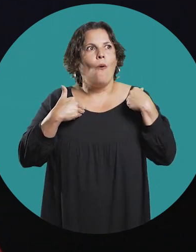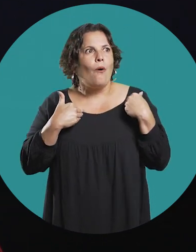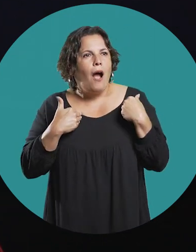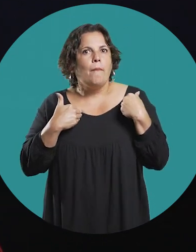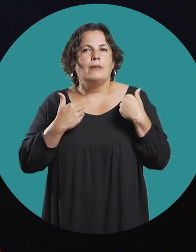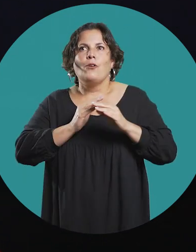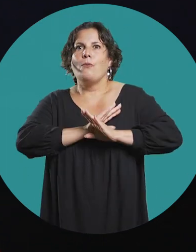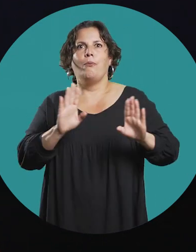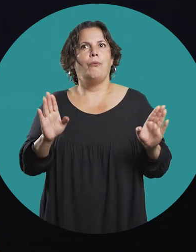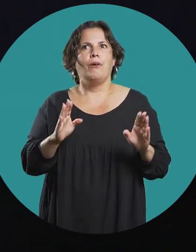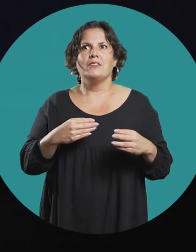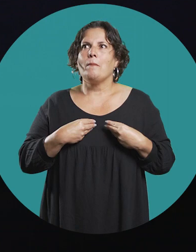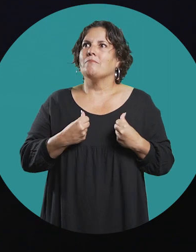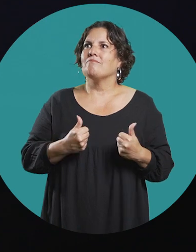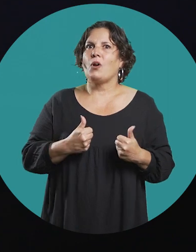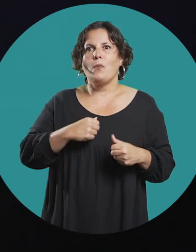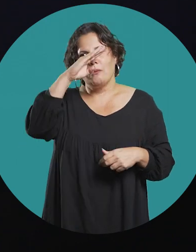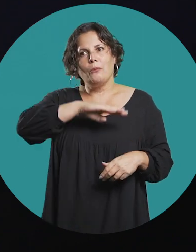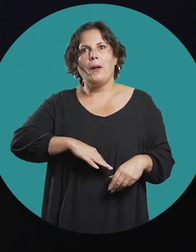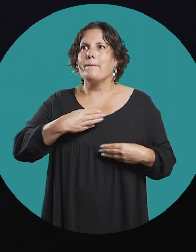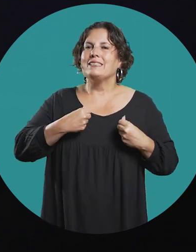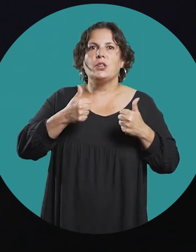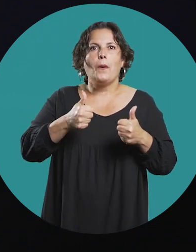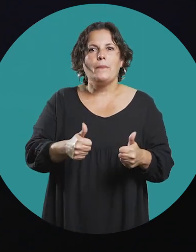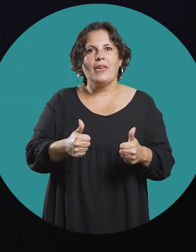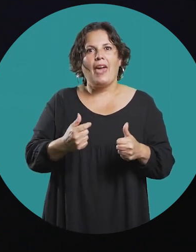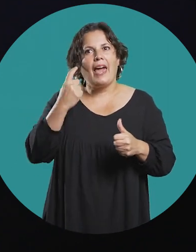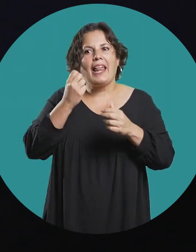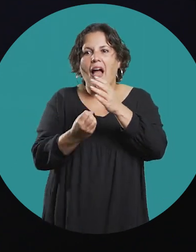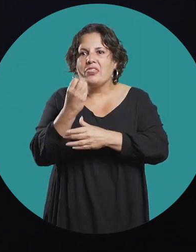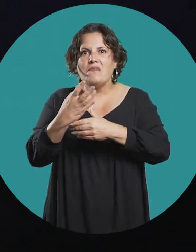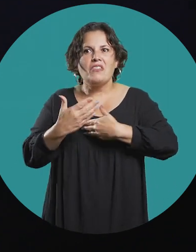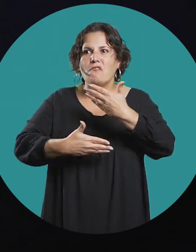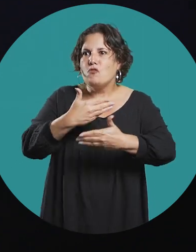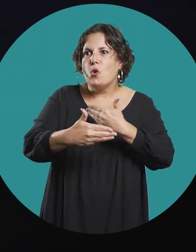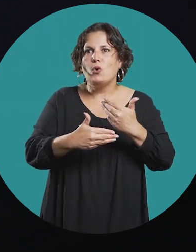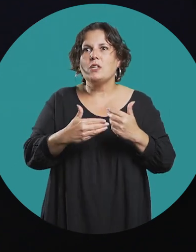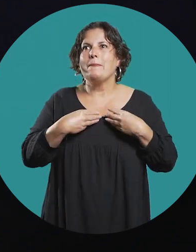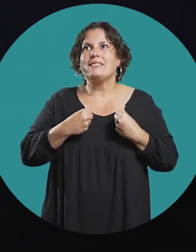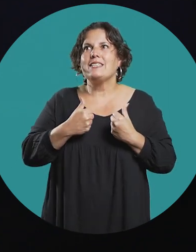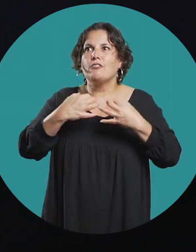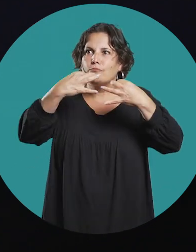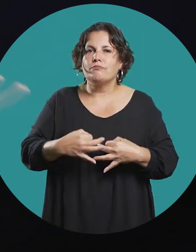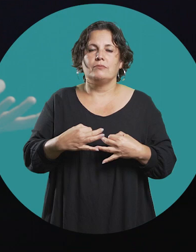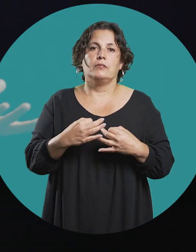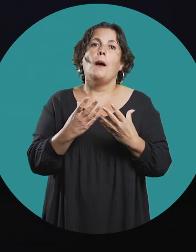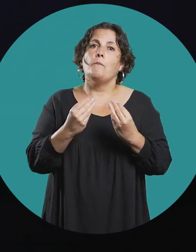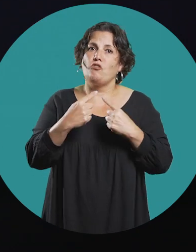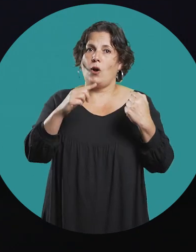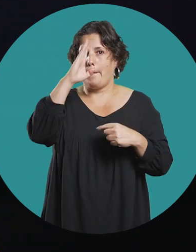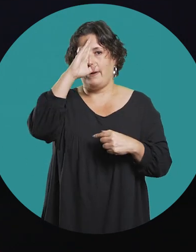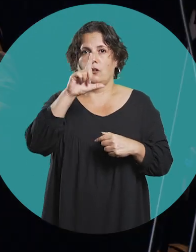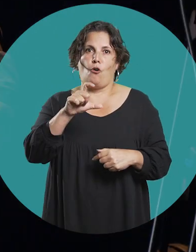decís, acá estoy bien, ¿no? Es esto, la creatividad fluye, siento que es mi lugar en el mundo. Con un montón para